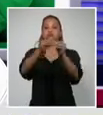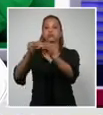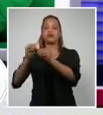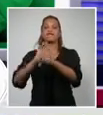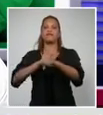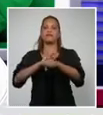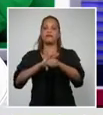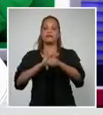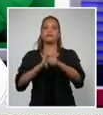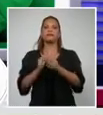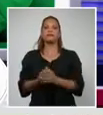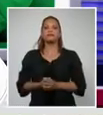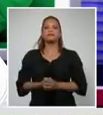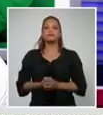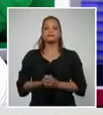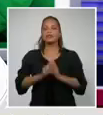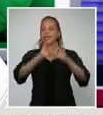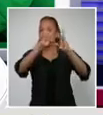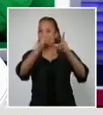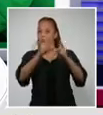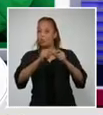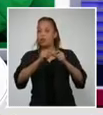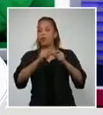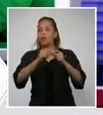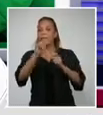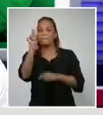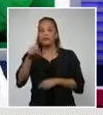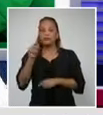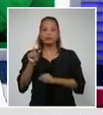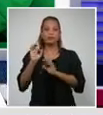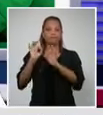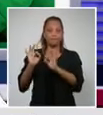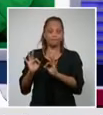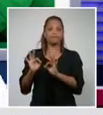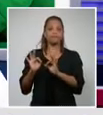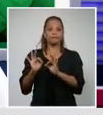el acumulado, el número de asintomáticos es el